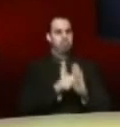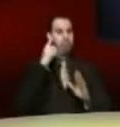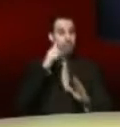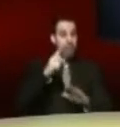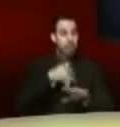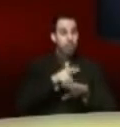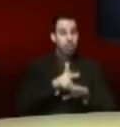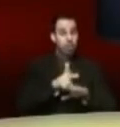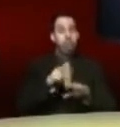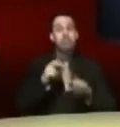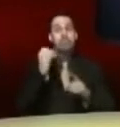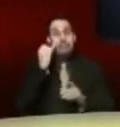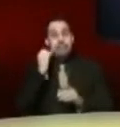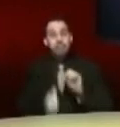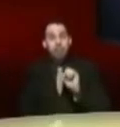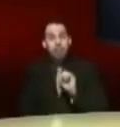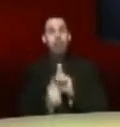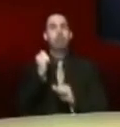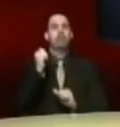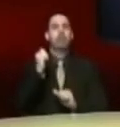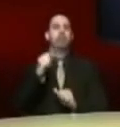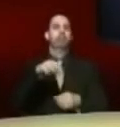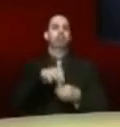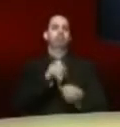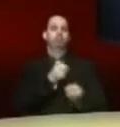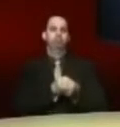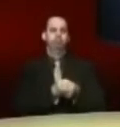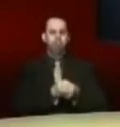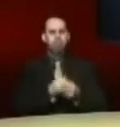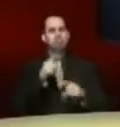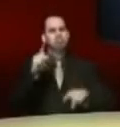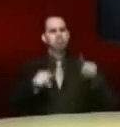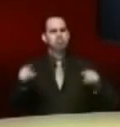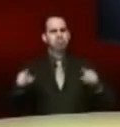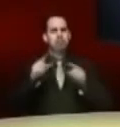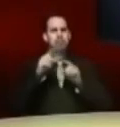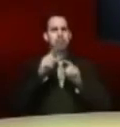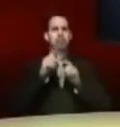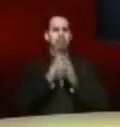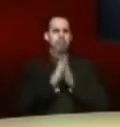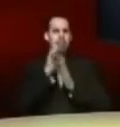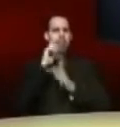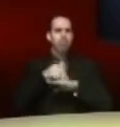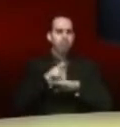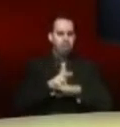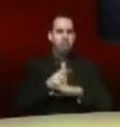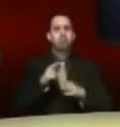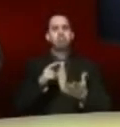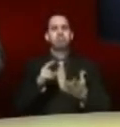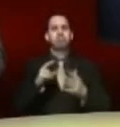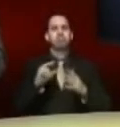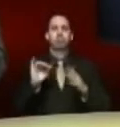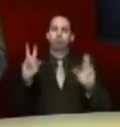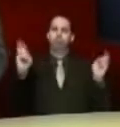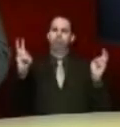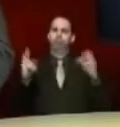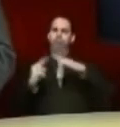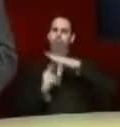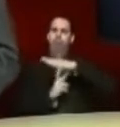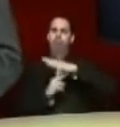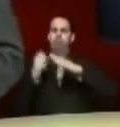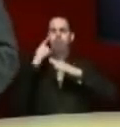una clara mayoría. Habló de varios temas de interés para Puerto Rico y las ventajas que le ve a la isla como puente con Sudamérica.